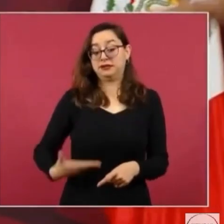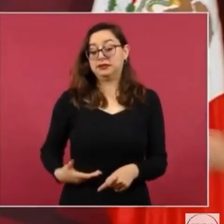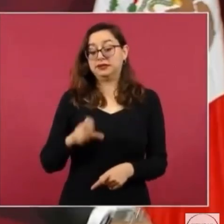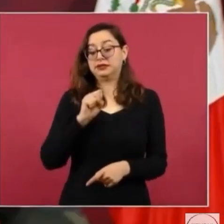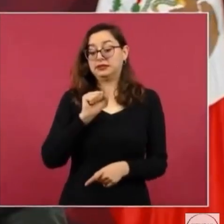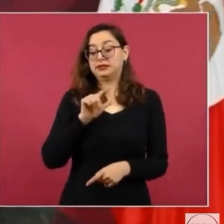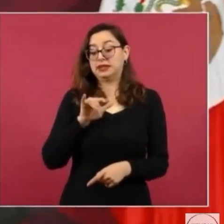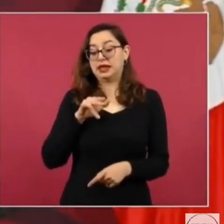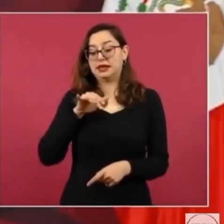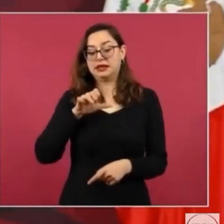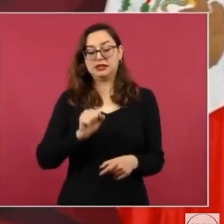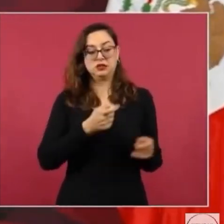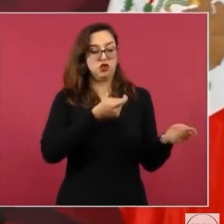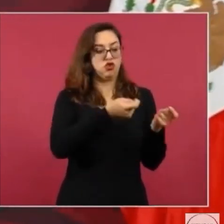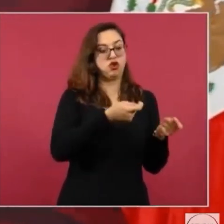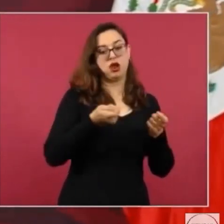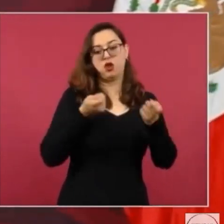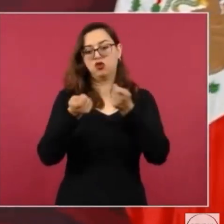grupos,